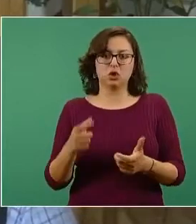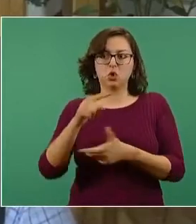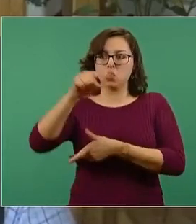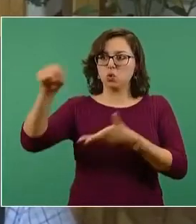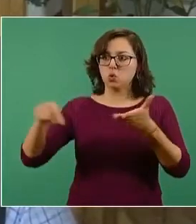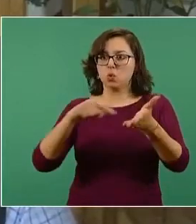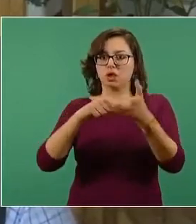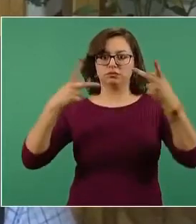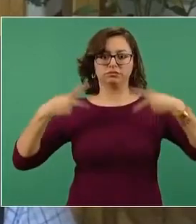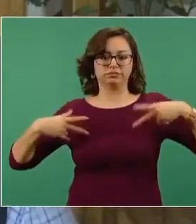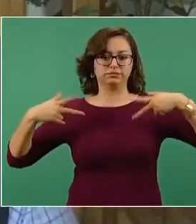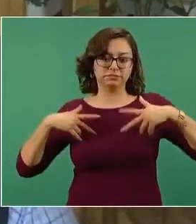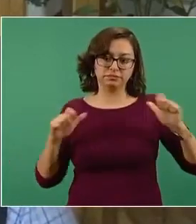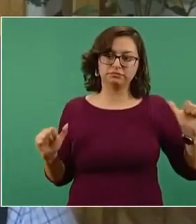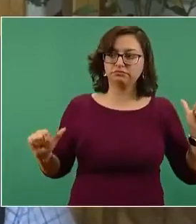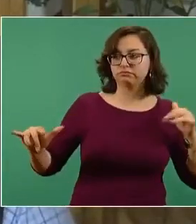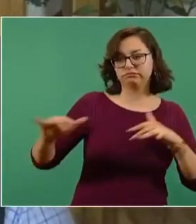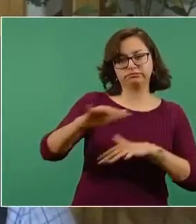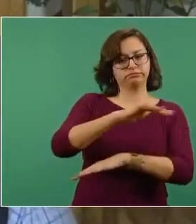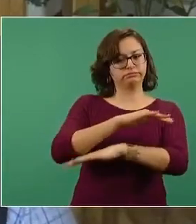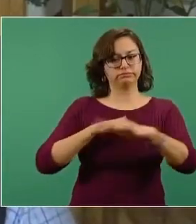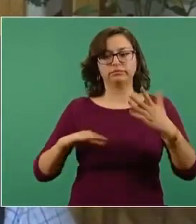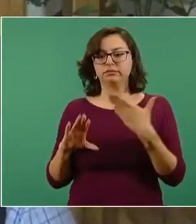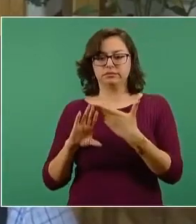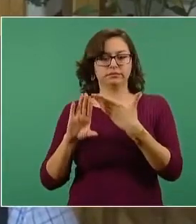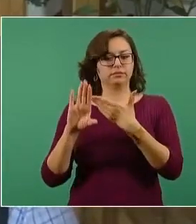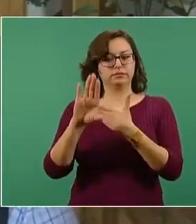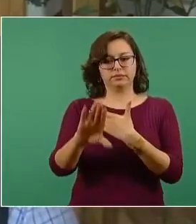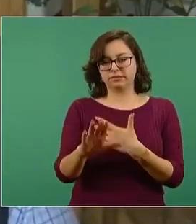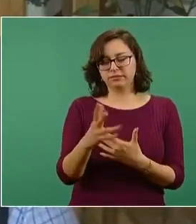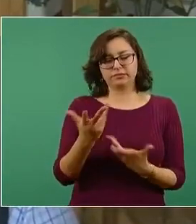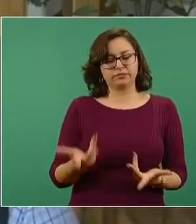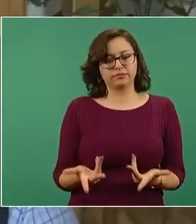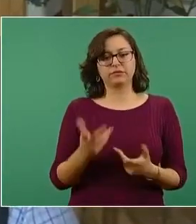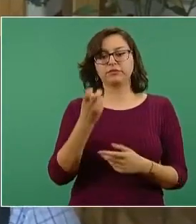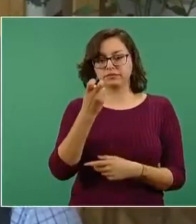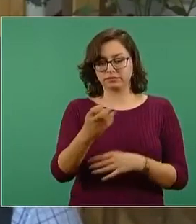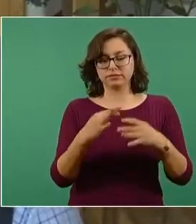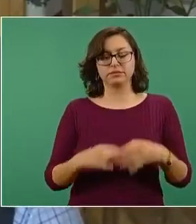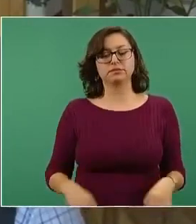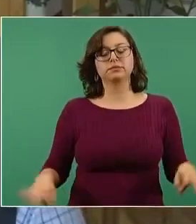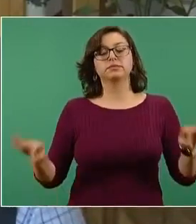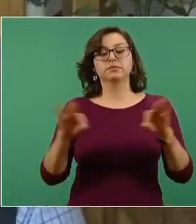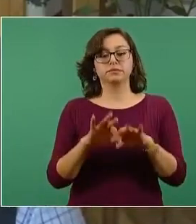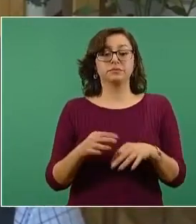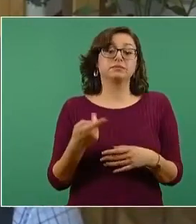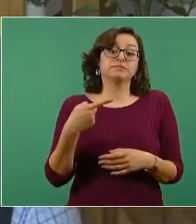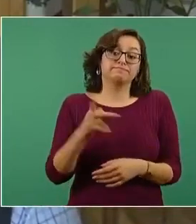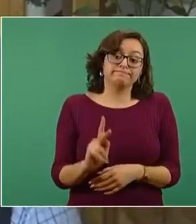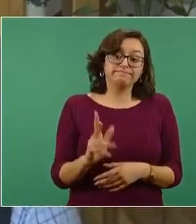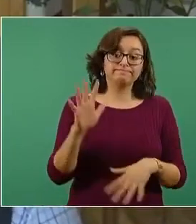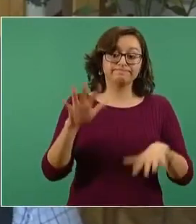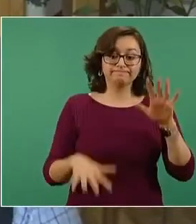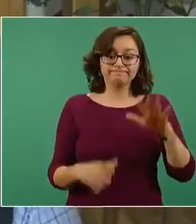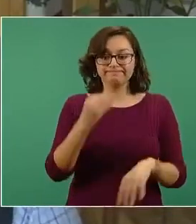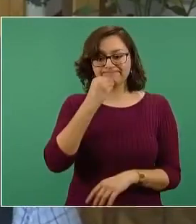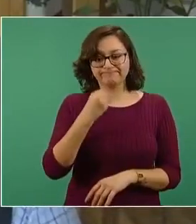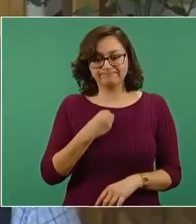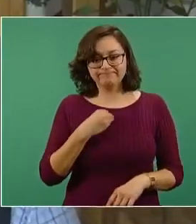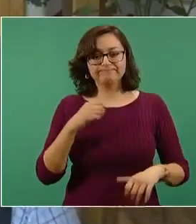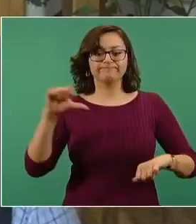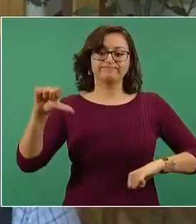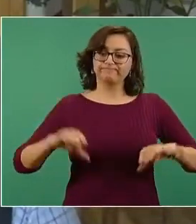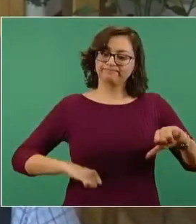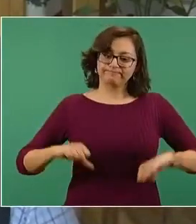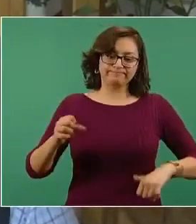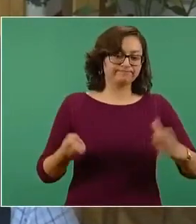con mayor intensidad, es lo mejor y es parte de la sana distancia, pero cuando por nuestro tipo de actividades tenemos que salir